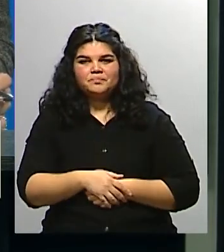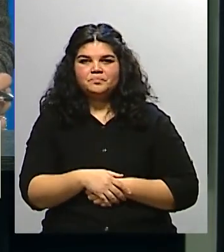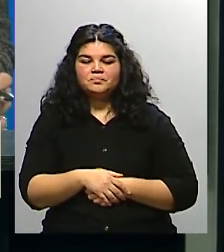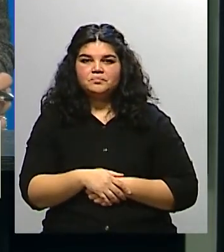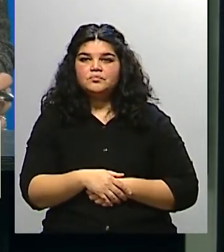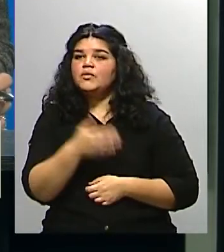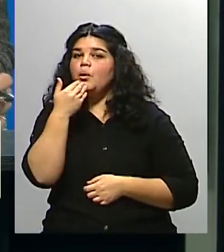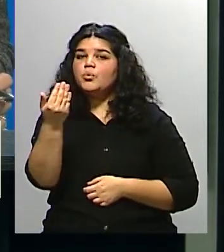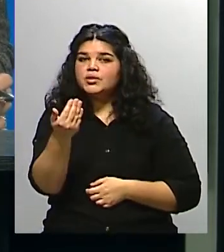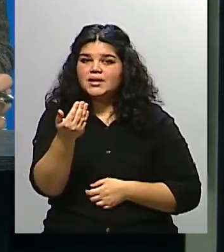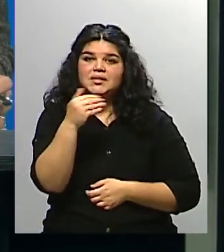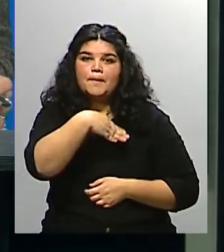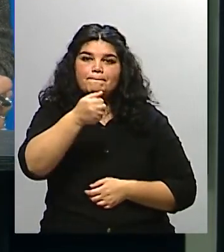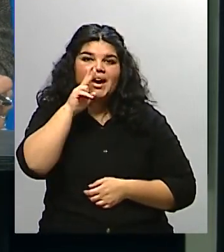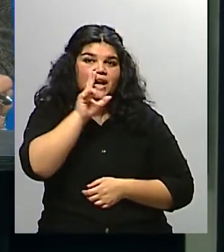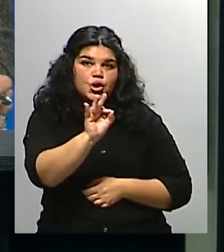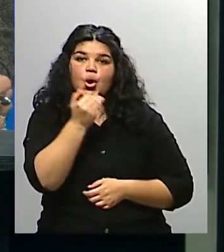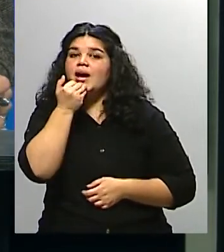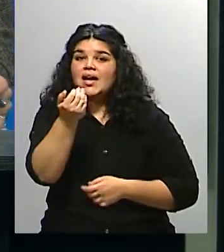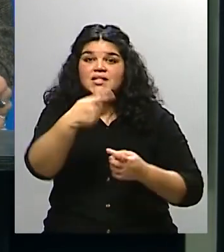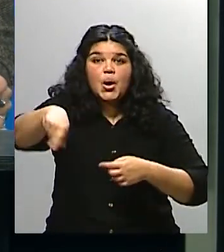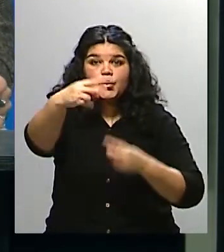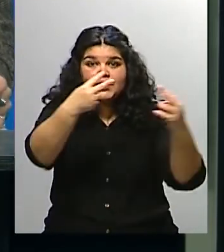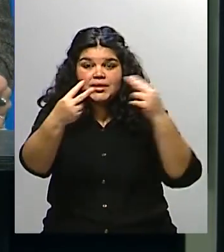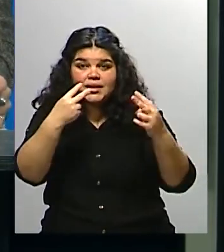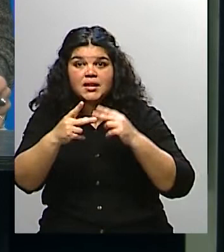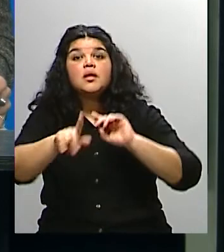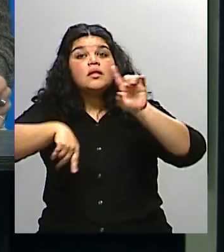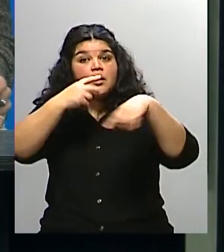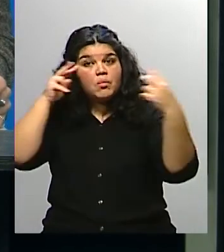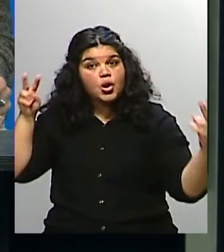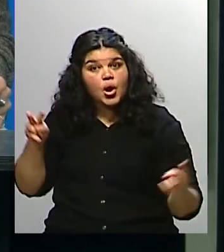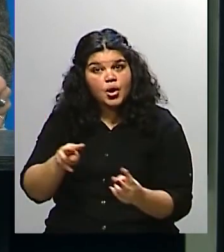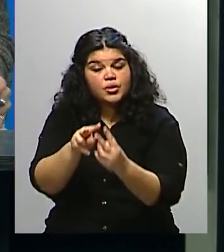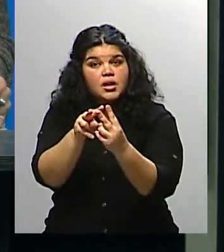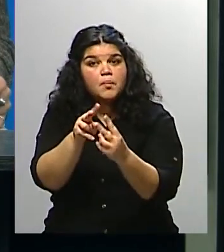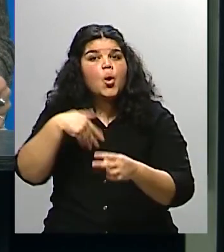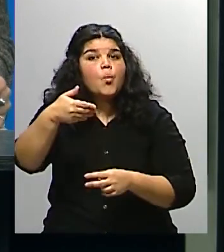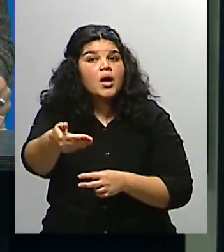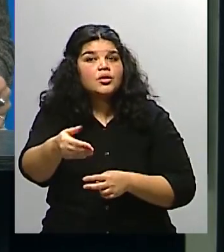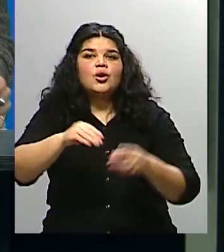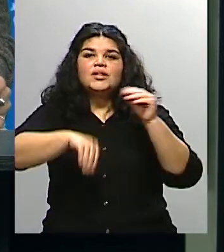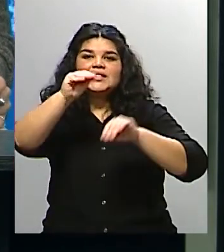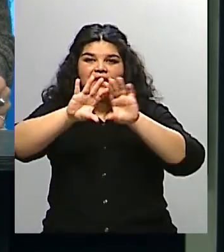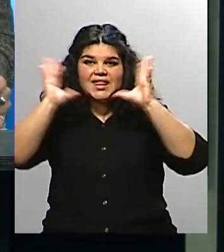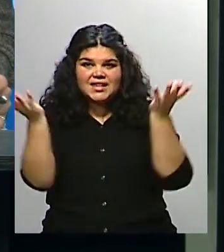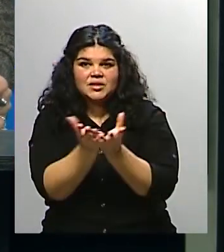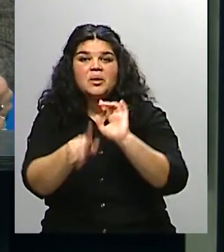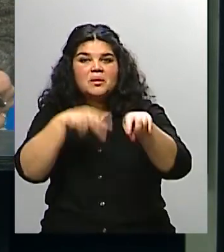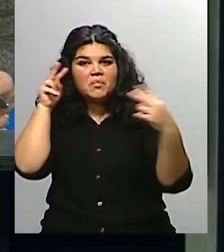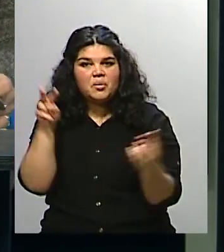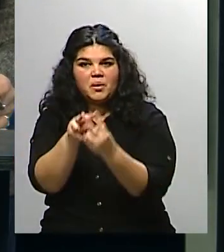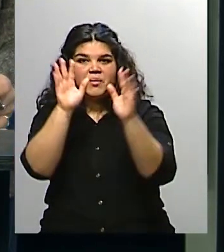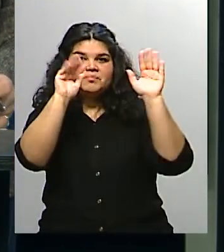Mario, muchas gracias a ustedes por que han estado ahí del otro lado. Nosotros nos reencontraremos en la próxima edición de Chat Internacional. Será hasta ese momento.